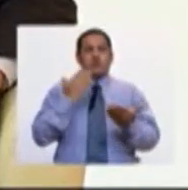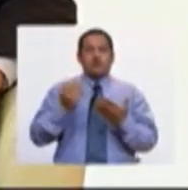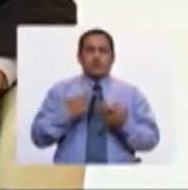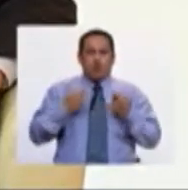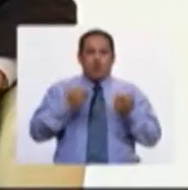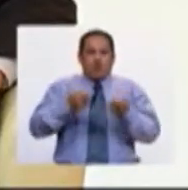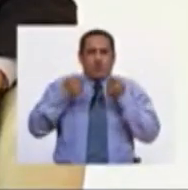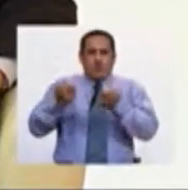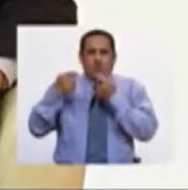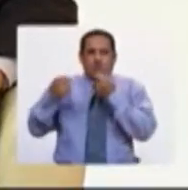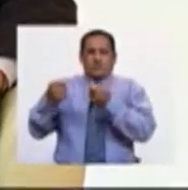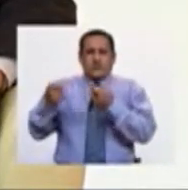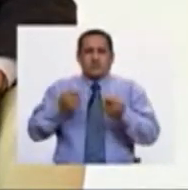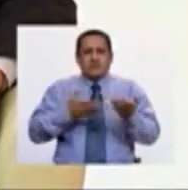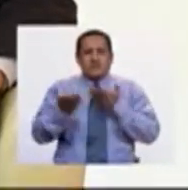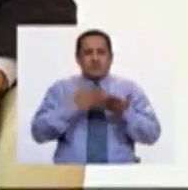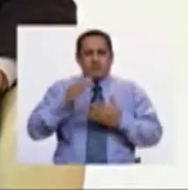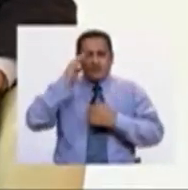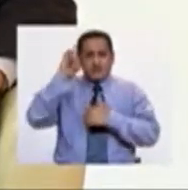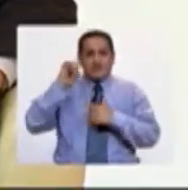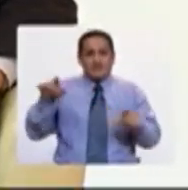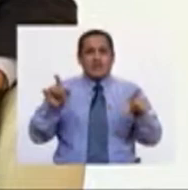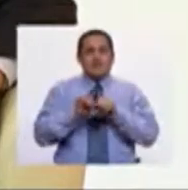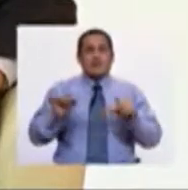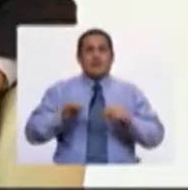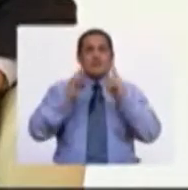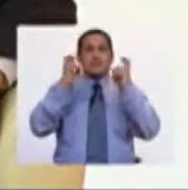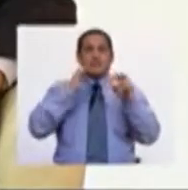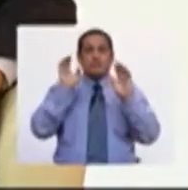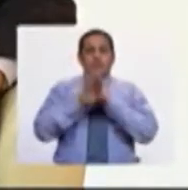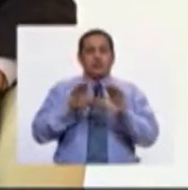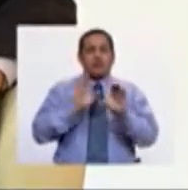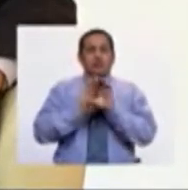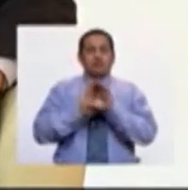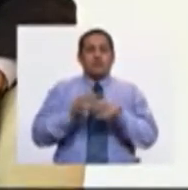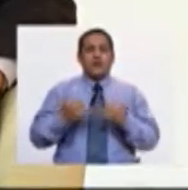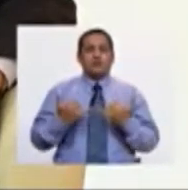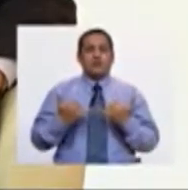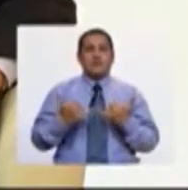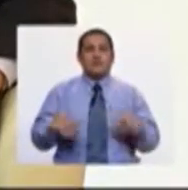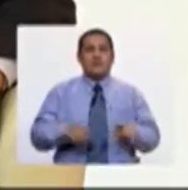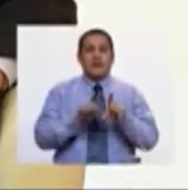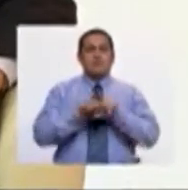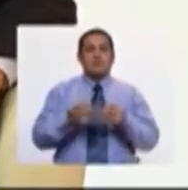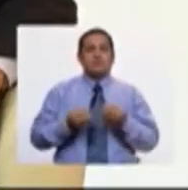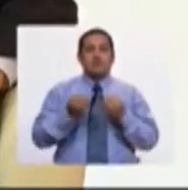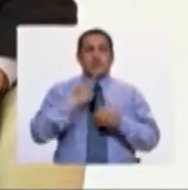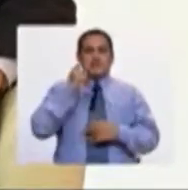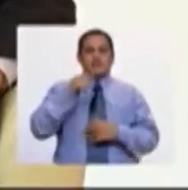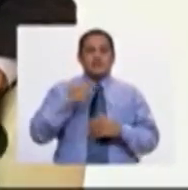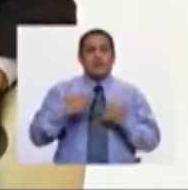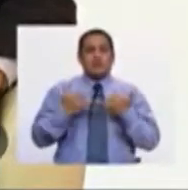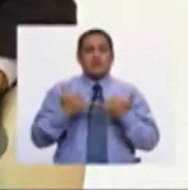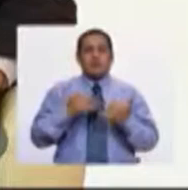modelo obligatorio de servicio militar en el marco de la Constitución actual. Y eso por la